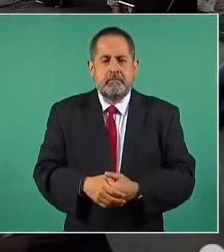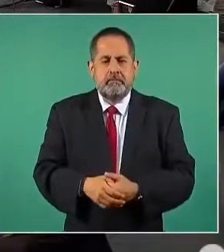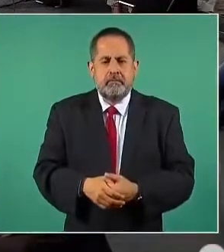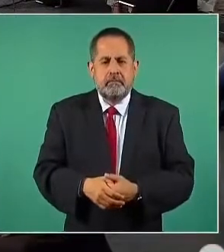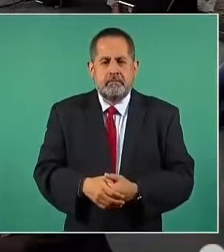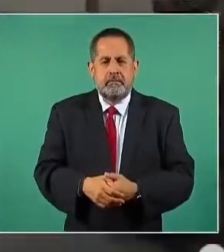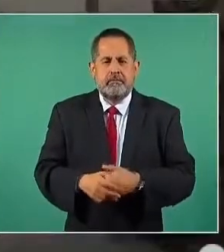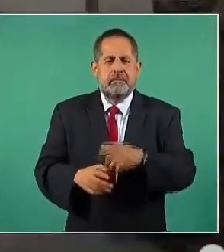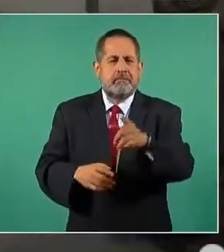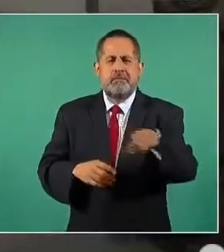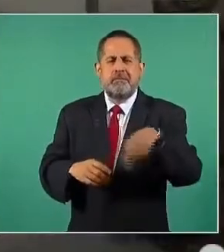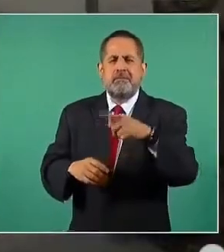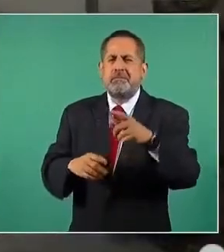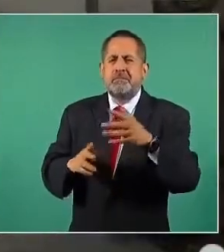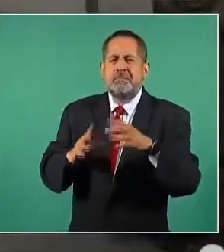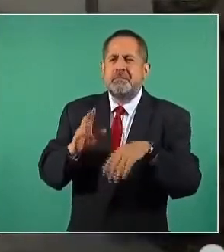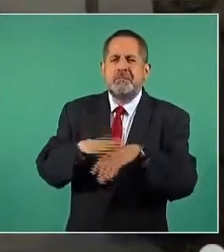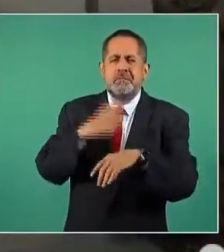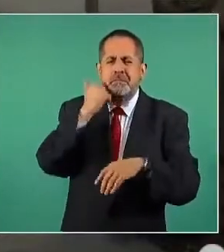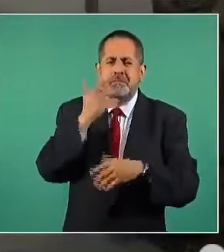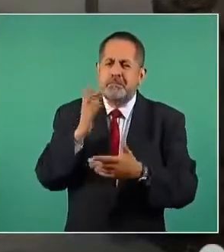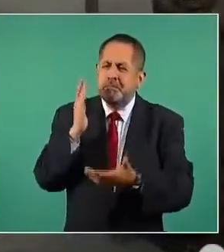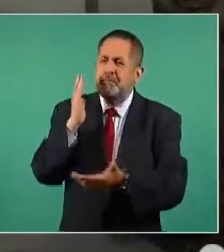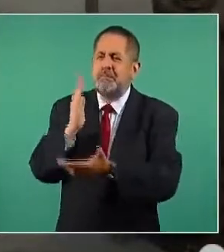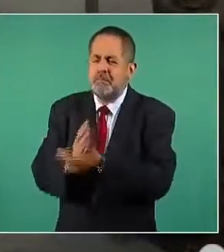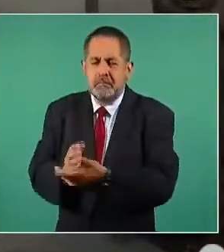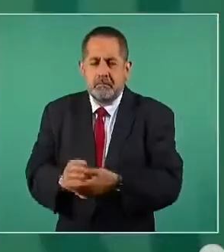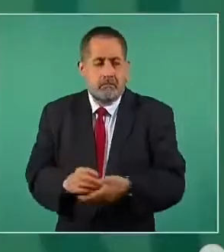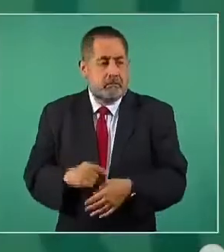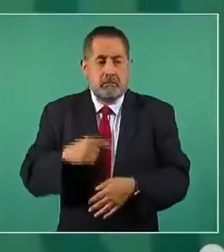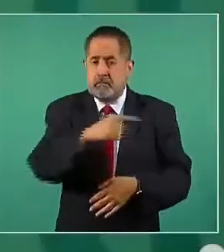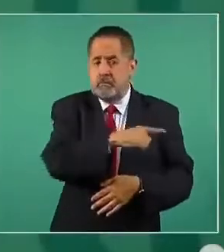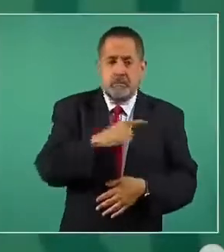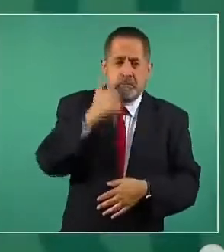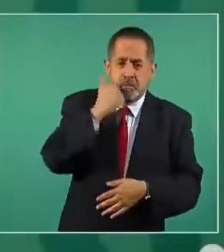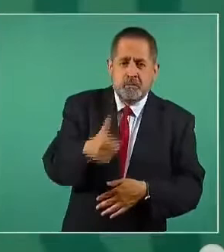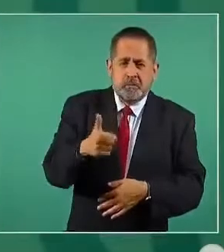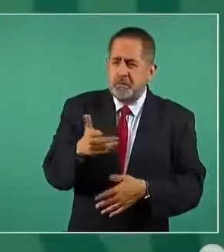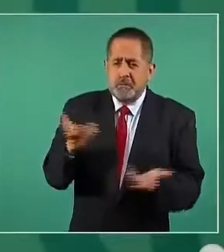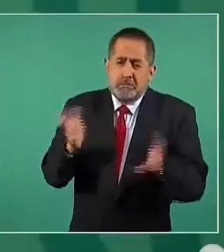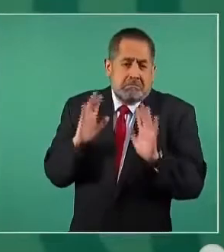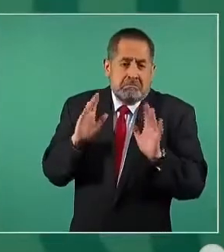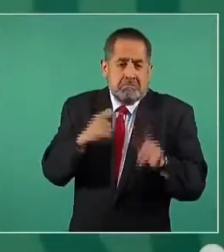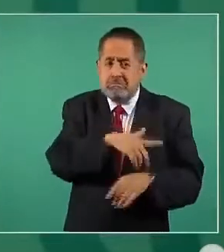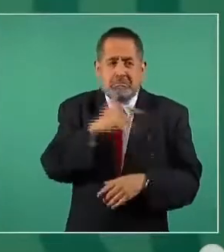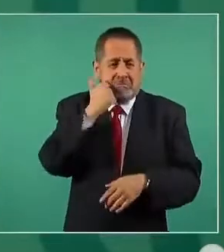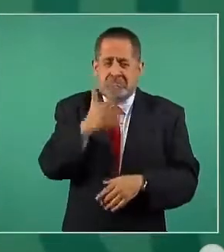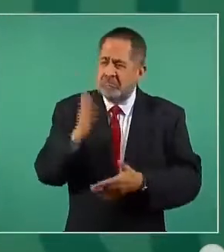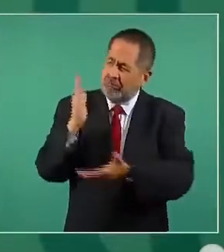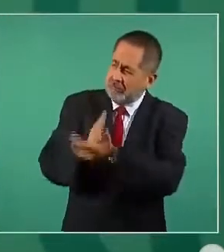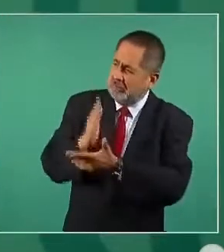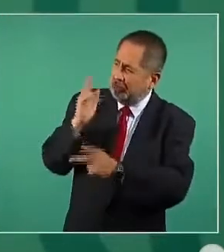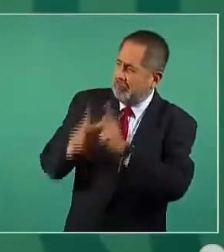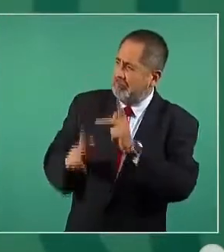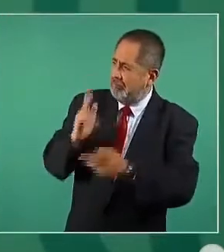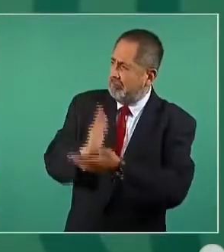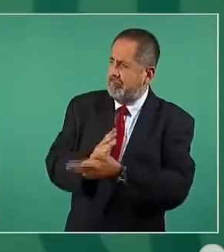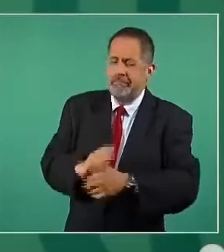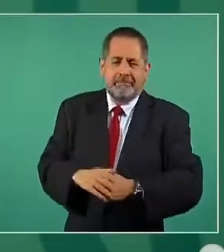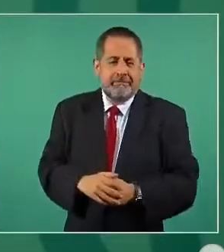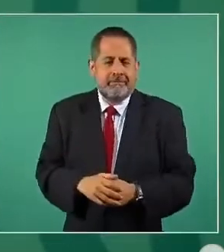¿por qué querrían frenar una obra así? O sea... Porque no quieren que se haga nada. Como